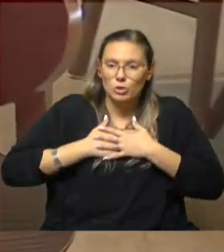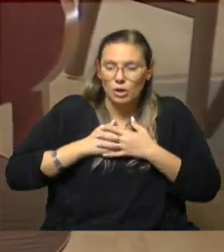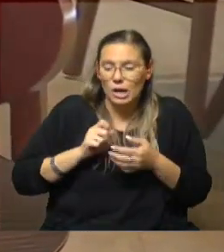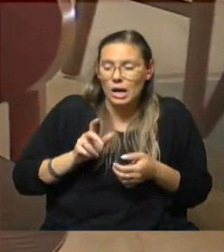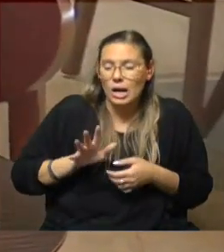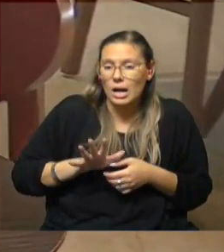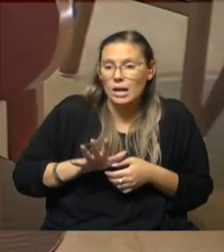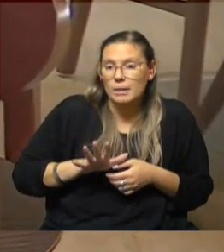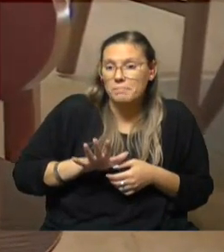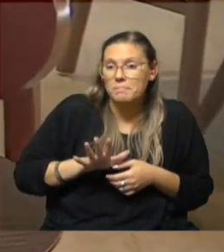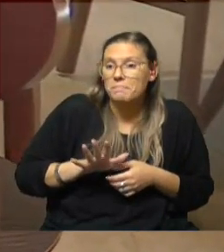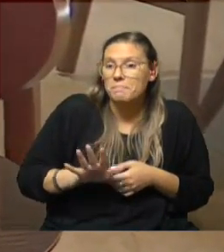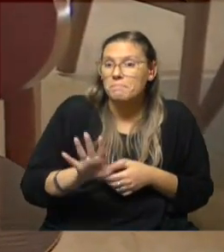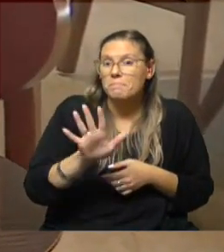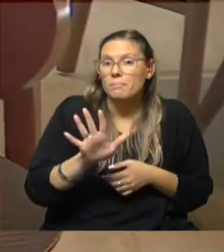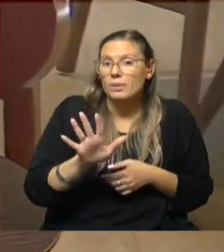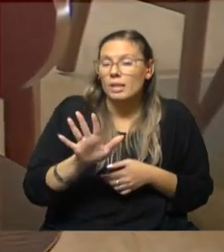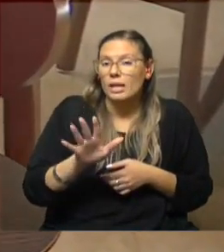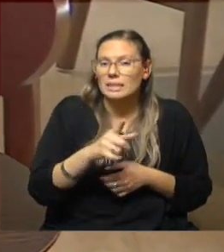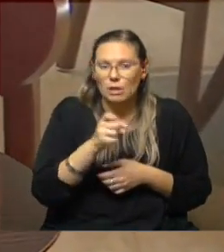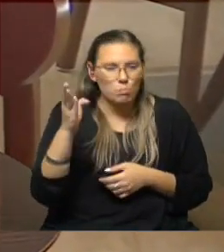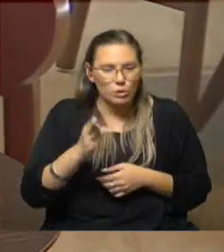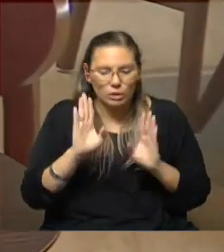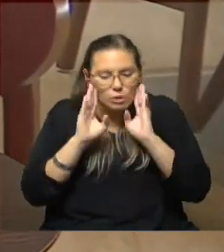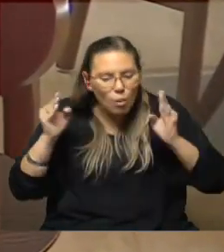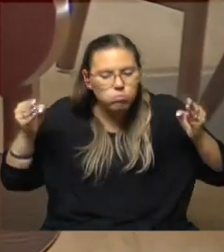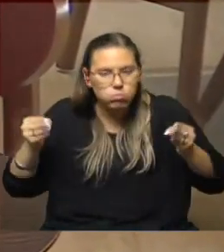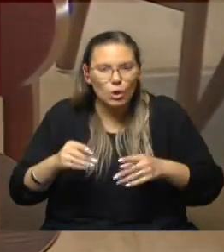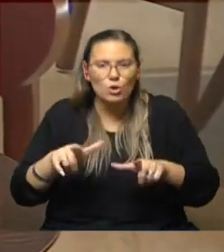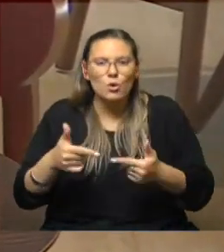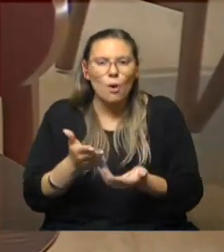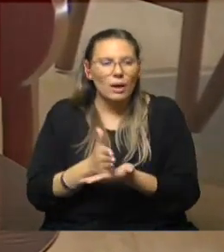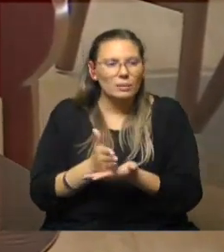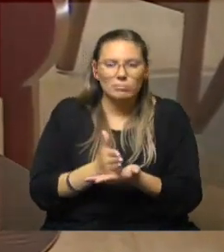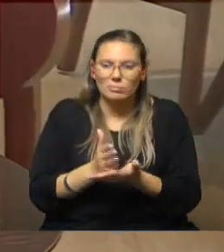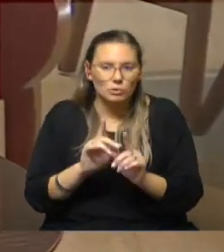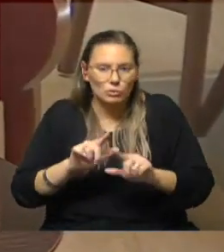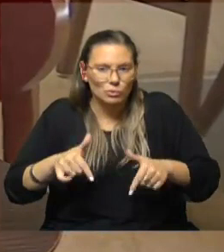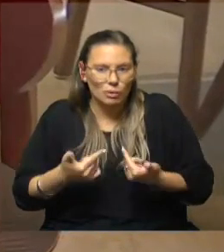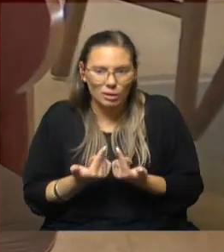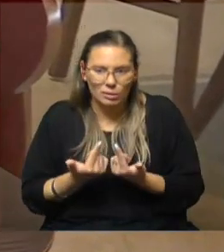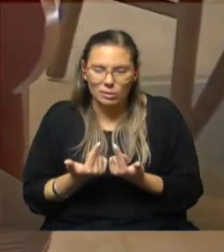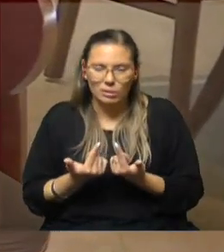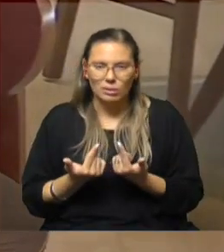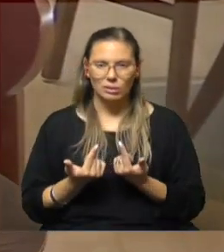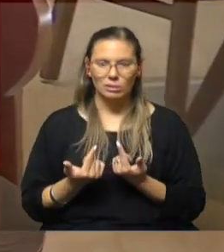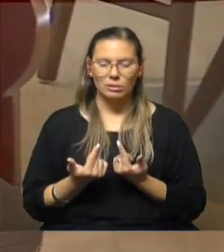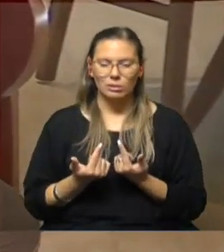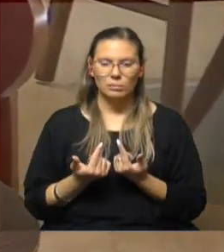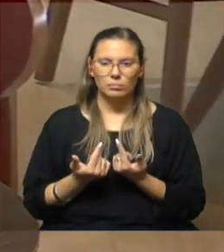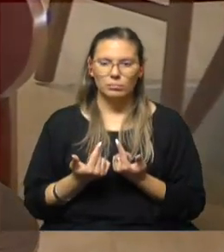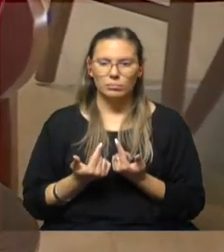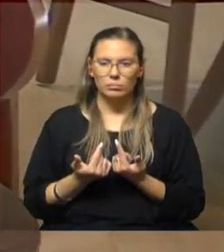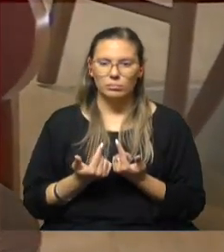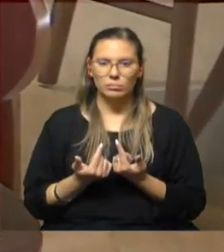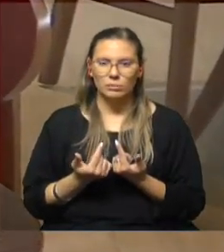¿no? Que es todo o nada, digamos, no tiene media tinta, no tiene medio tono,